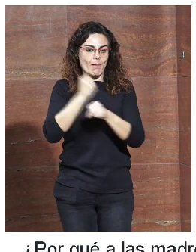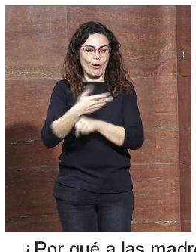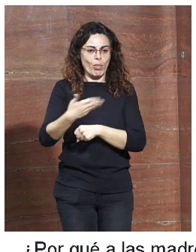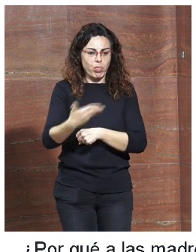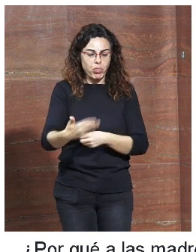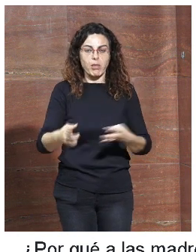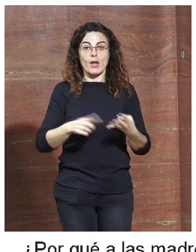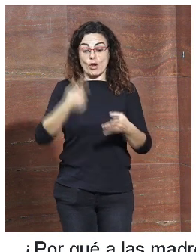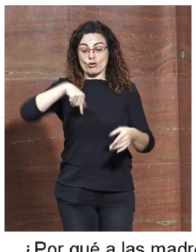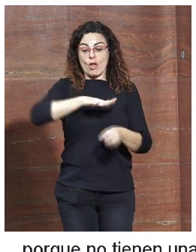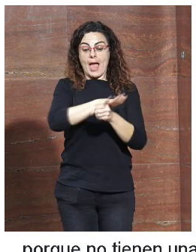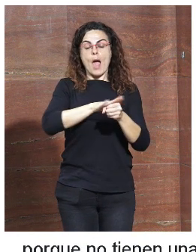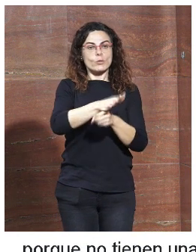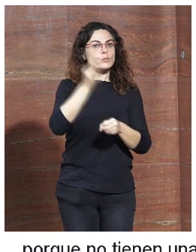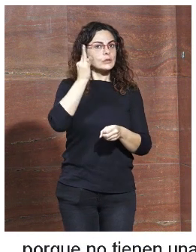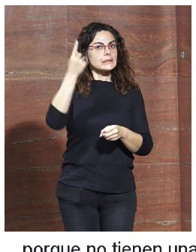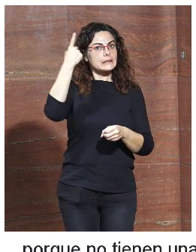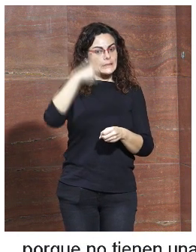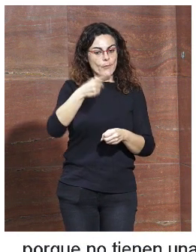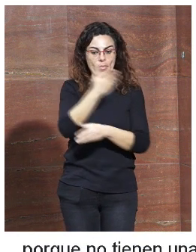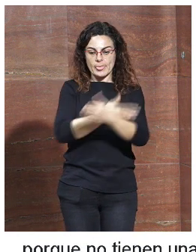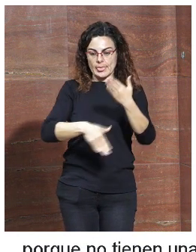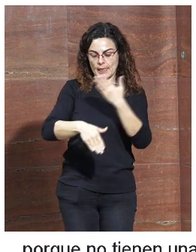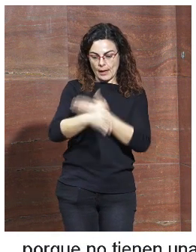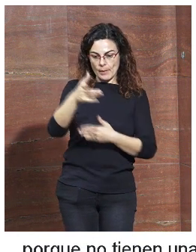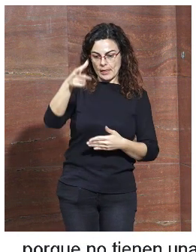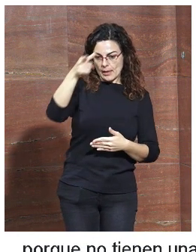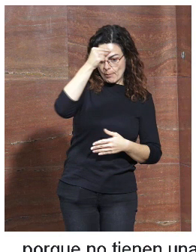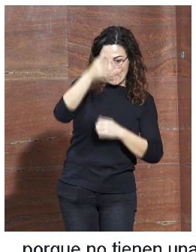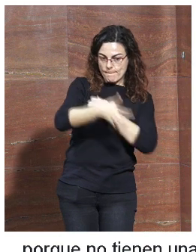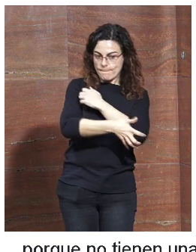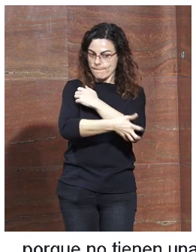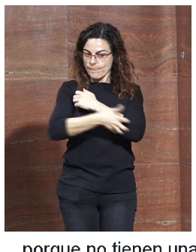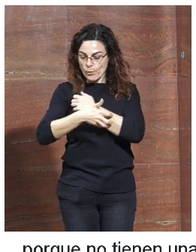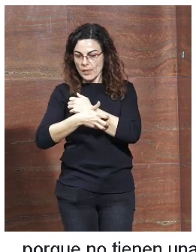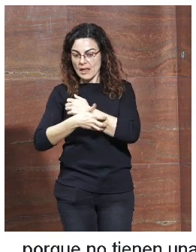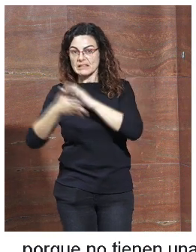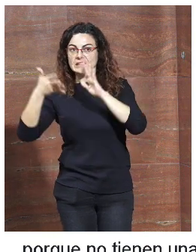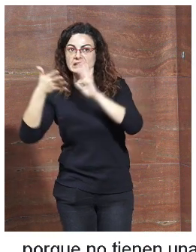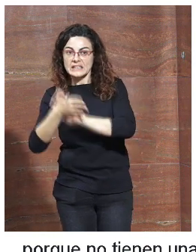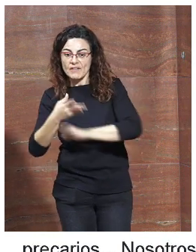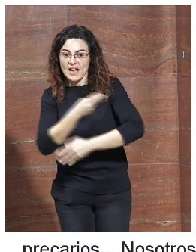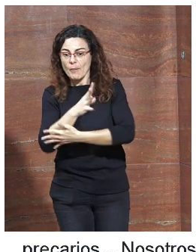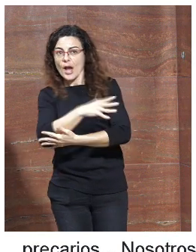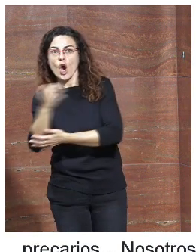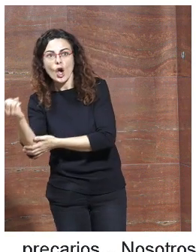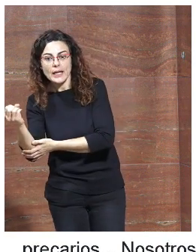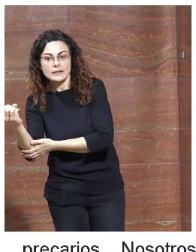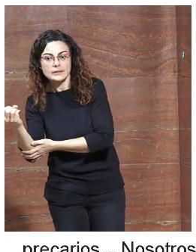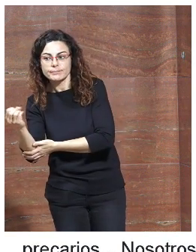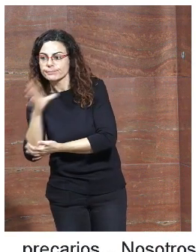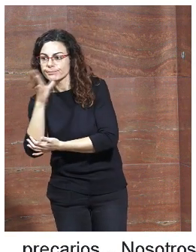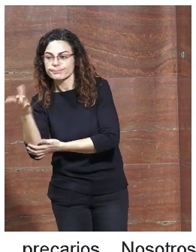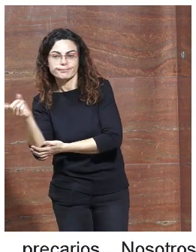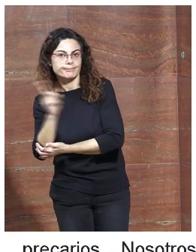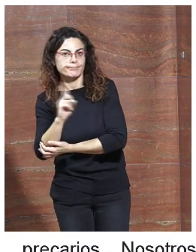Nosotros desde el área de mujer entendemos que ni la discapacidad intelectual ni la pobreza pueden ser causa para la retirada de un menor.